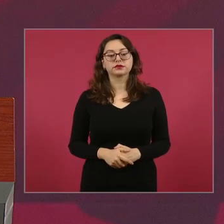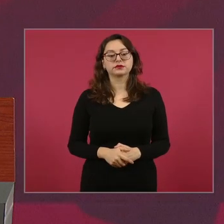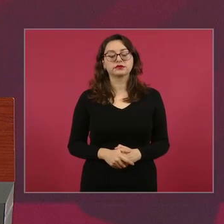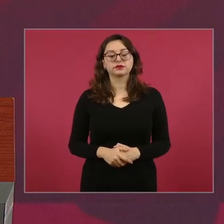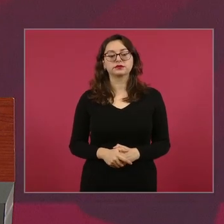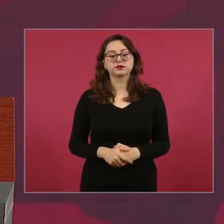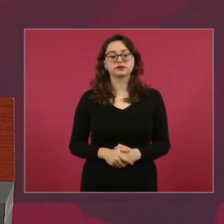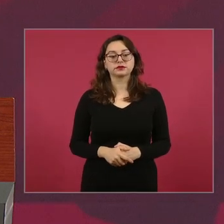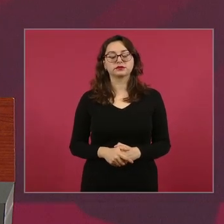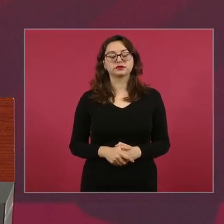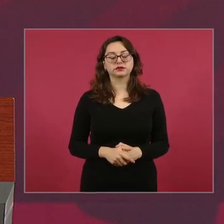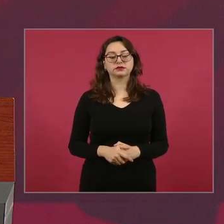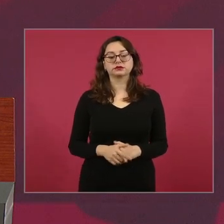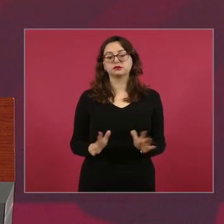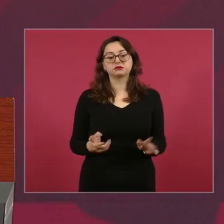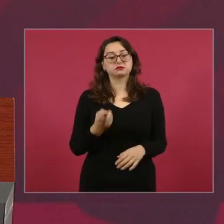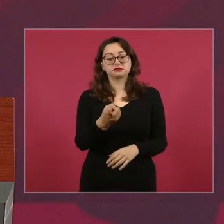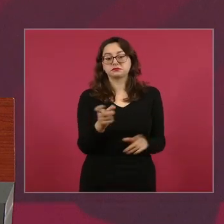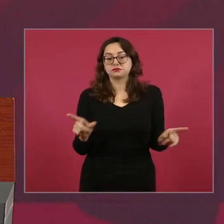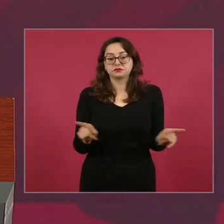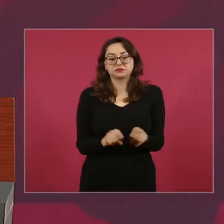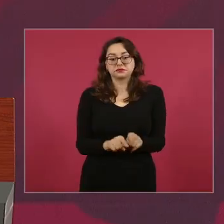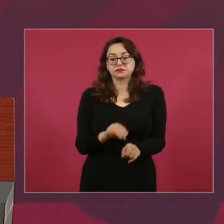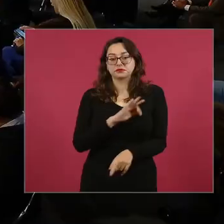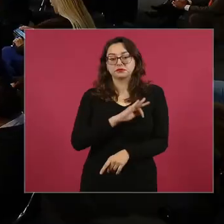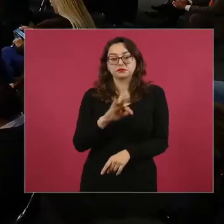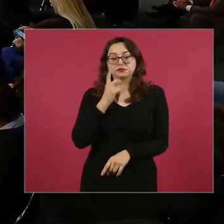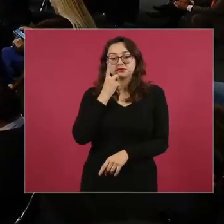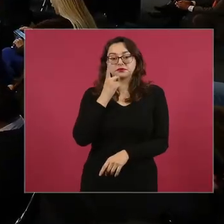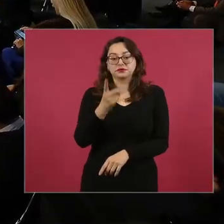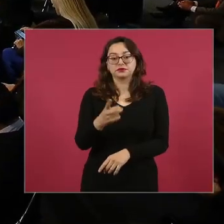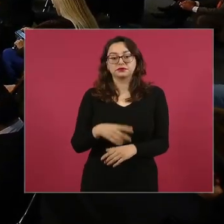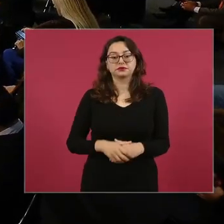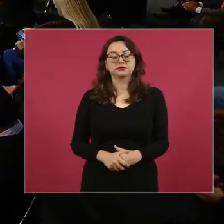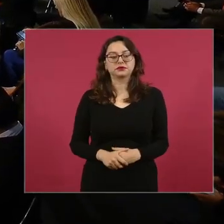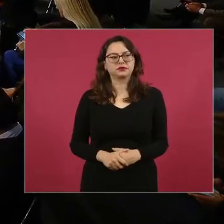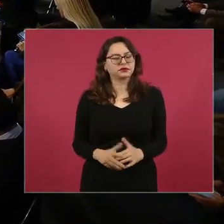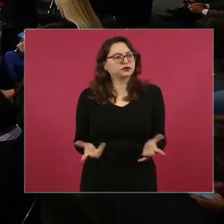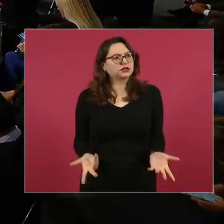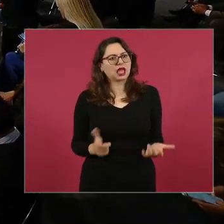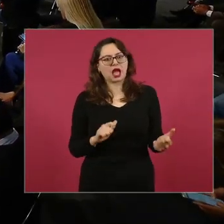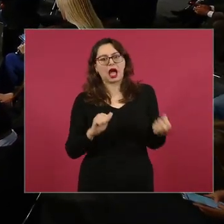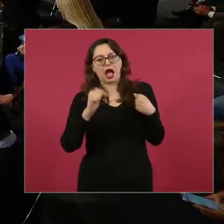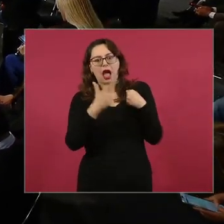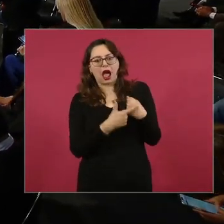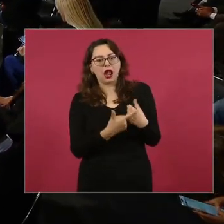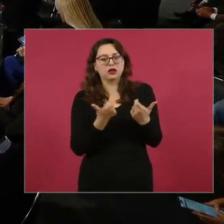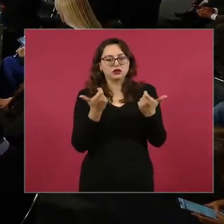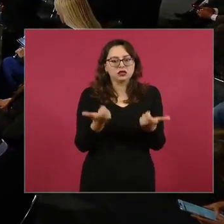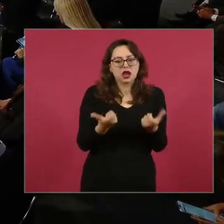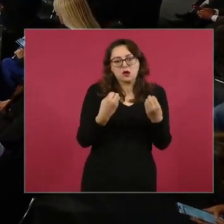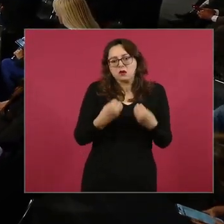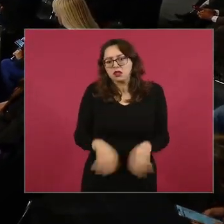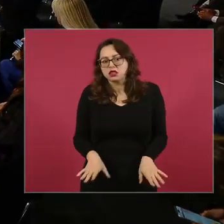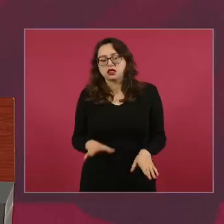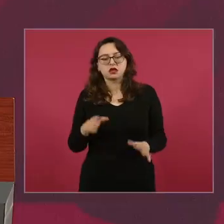cruces fronterizos. Eso es lo que puedo comentar. ¿Le han comentado algún estimado de las afectaciones de este